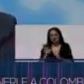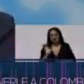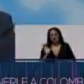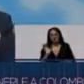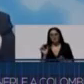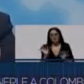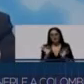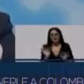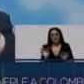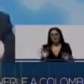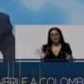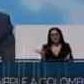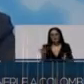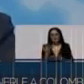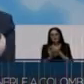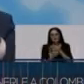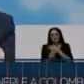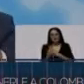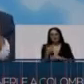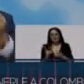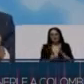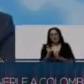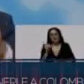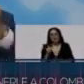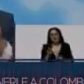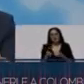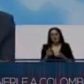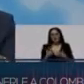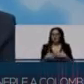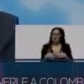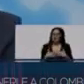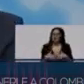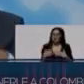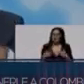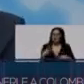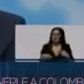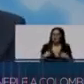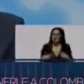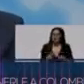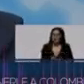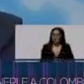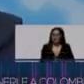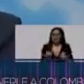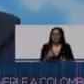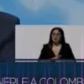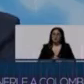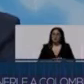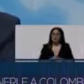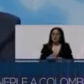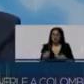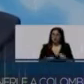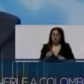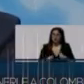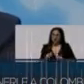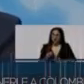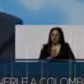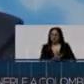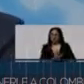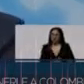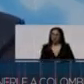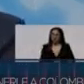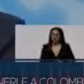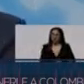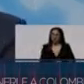decían. Ya no cree, ya no cree. La gente en Rusia no cree. No se les olviden los libros que volvemos